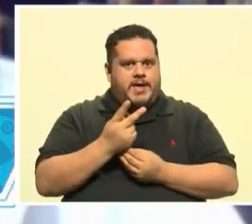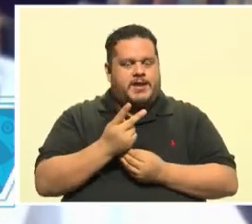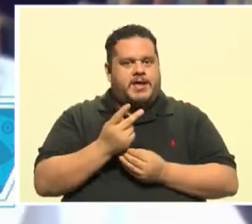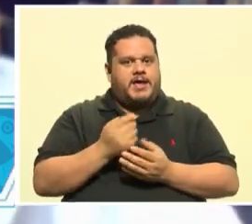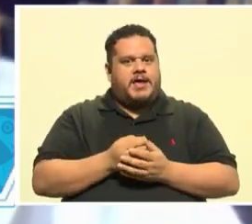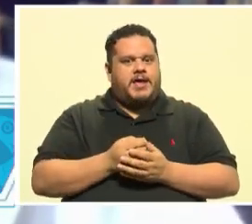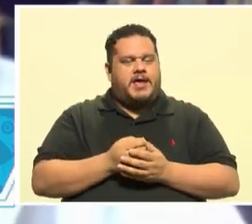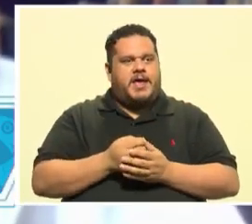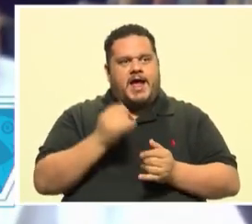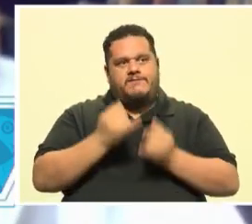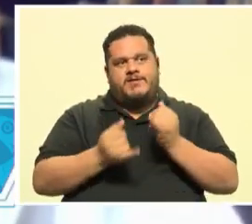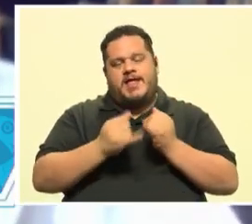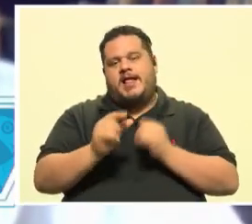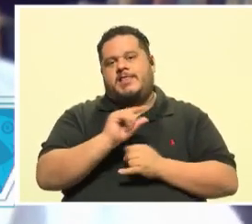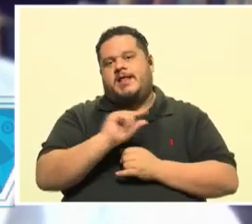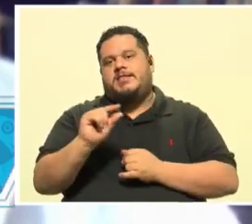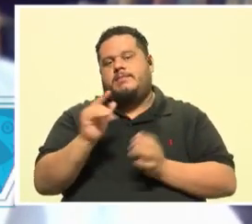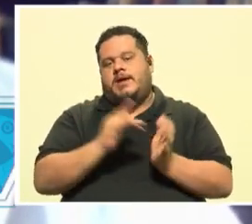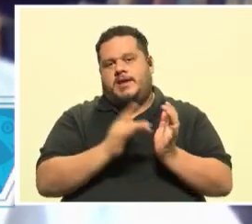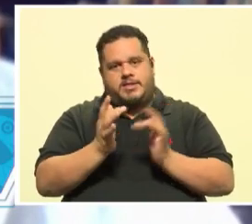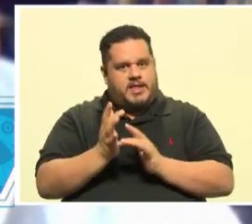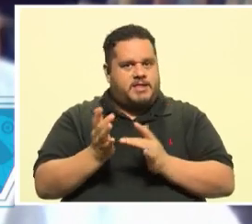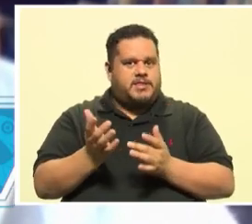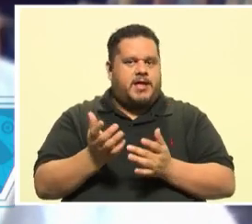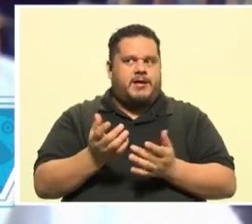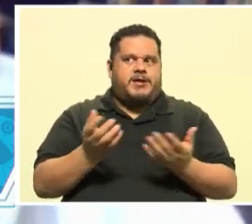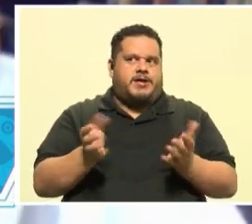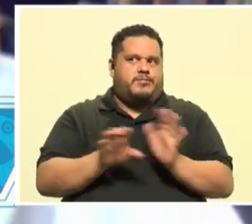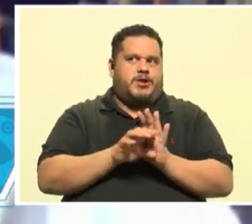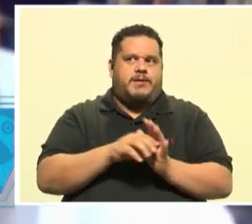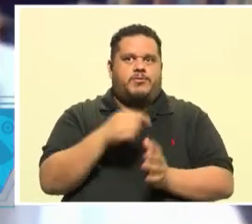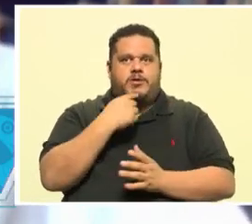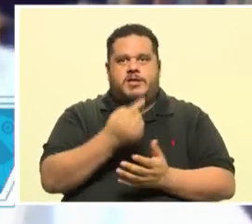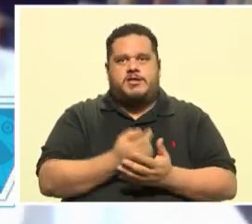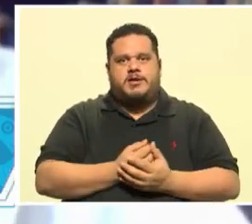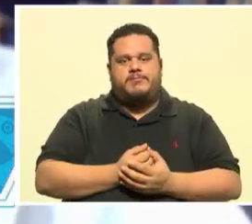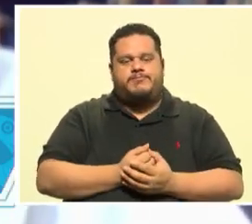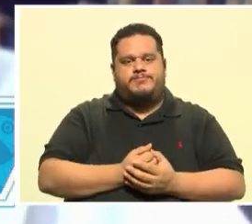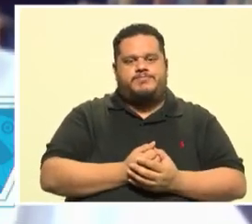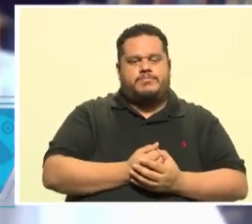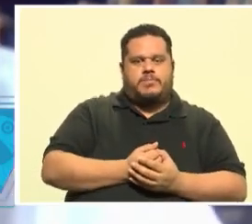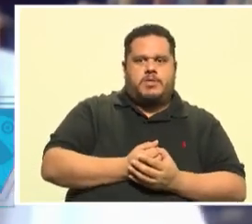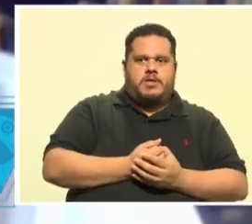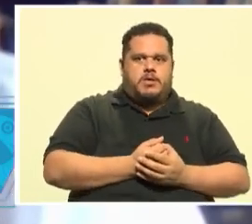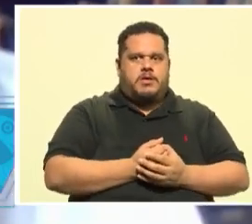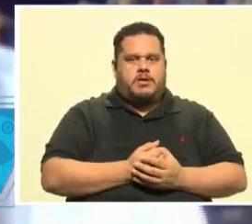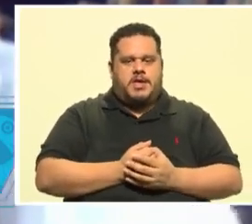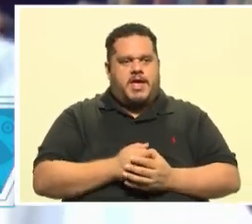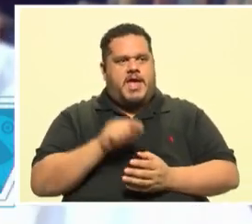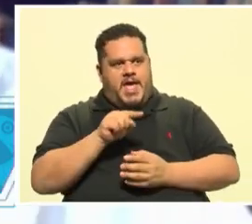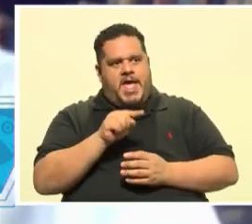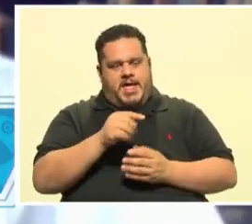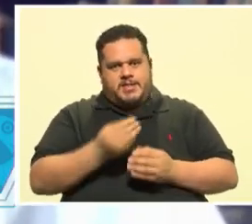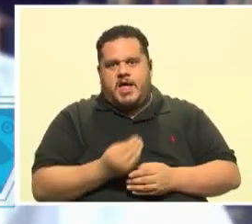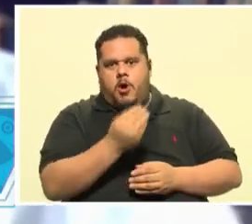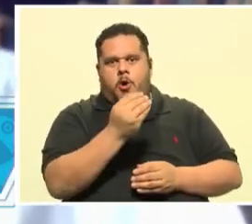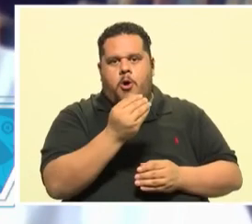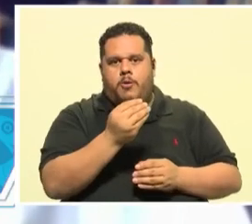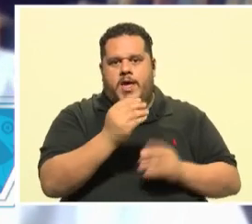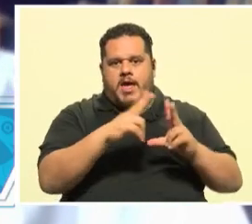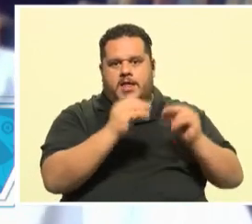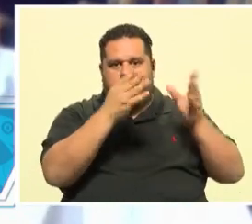Unidos, y eso no debería pasar desapercibido. Es algo que no recibe la atención que